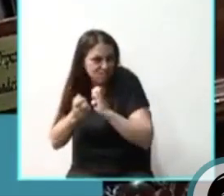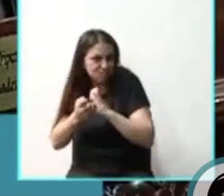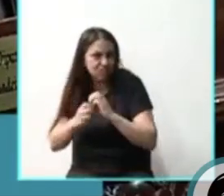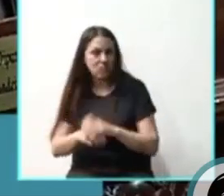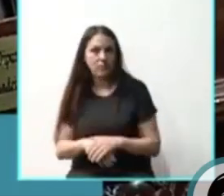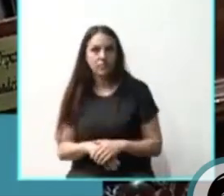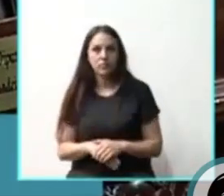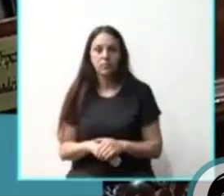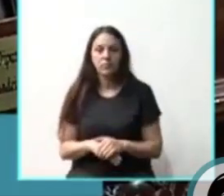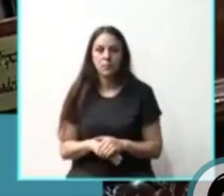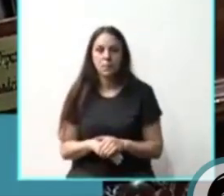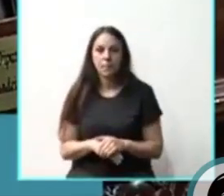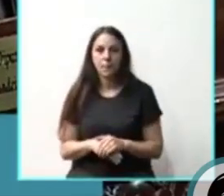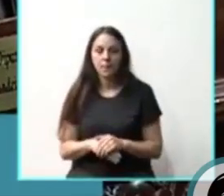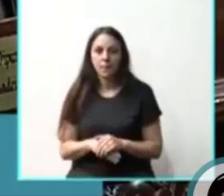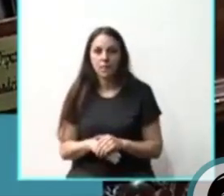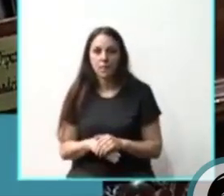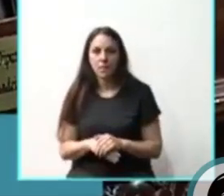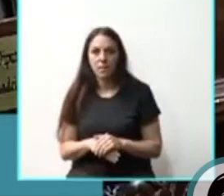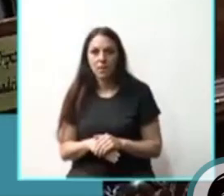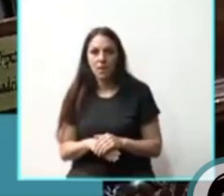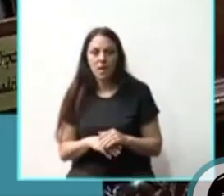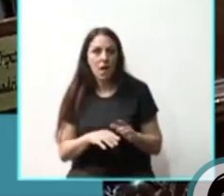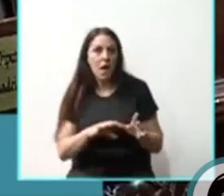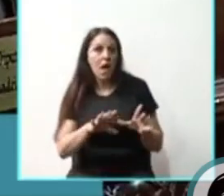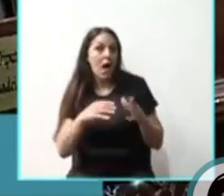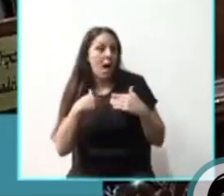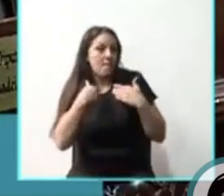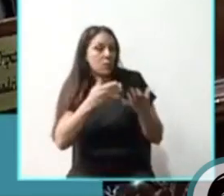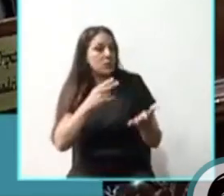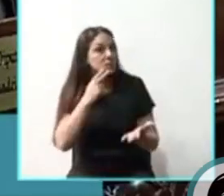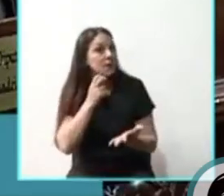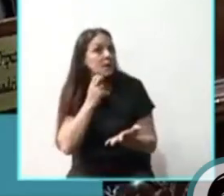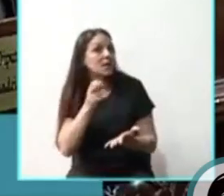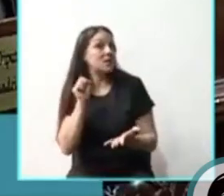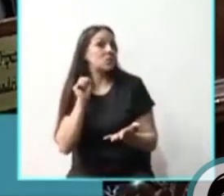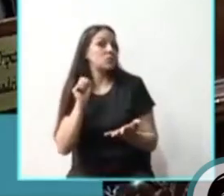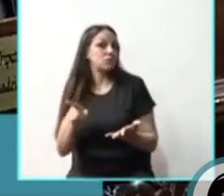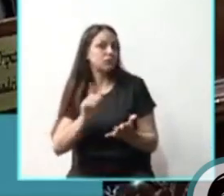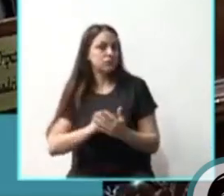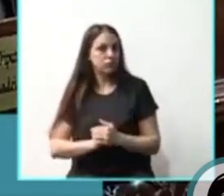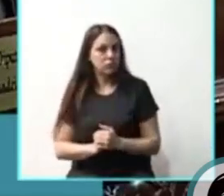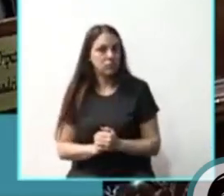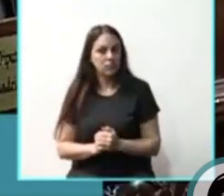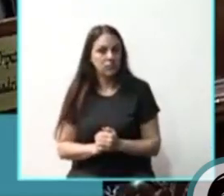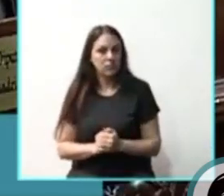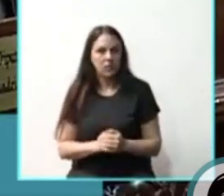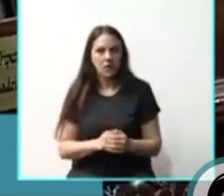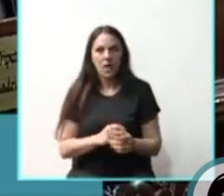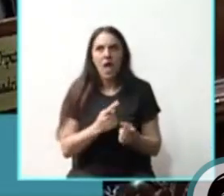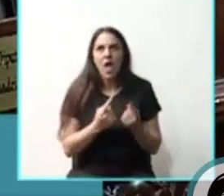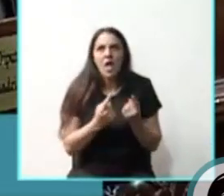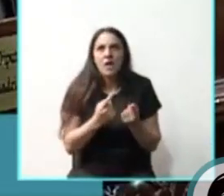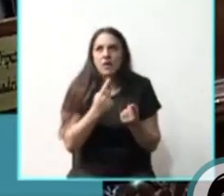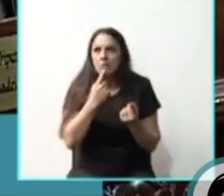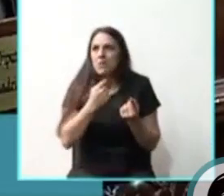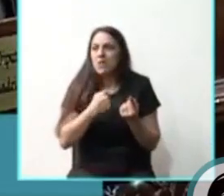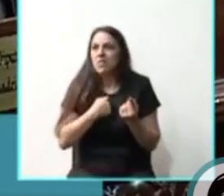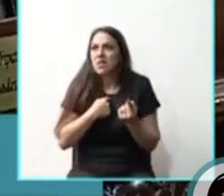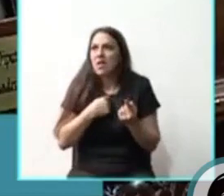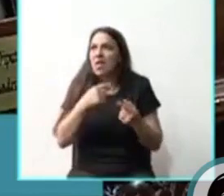usan a sus hijos como escudos que alguien me explique realmente cuál es la diferencia